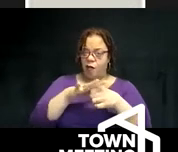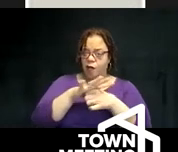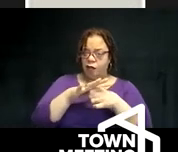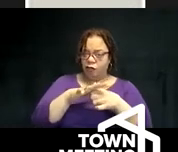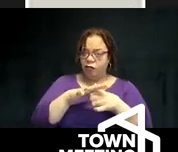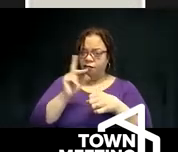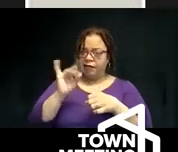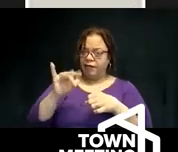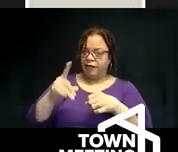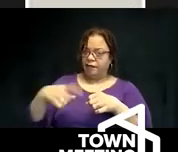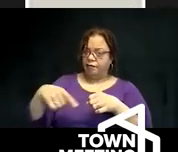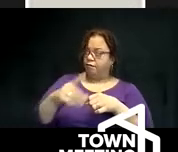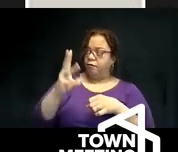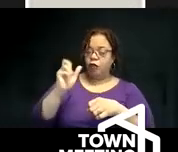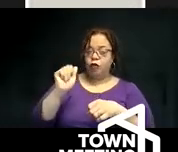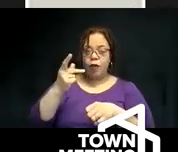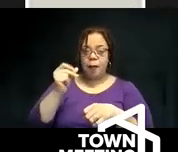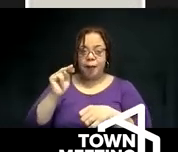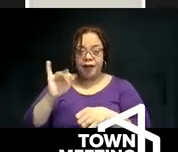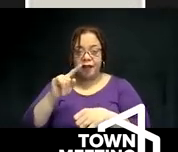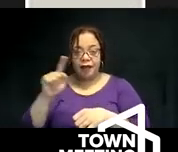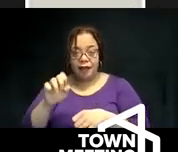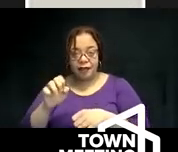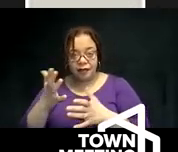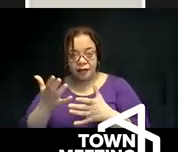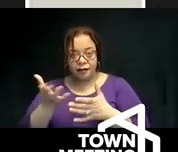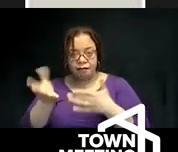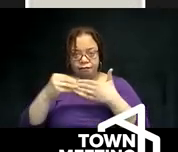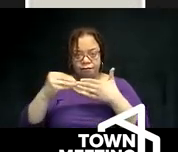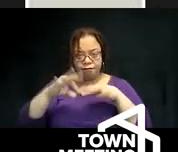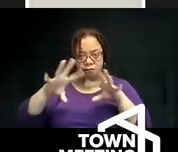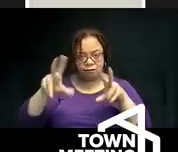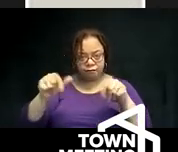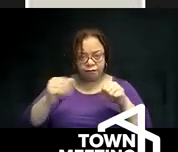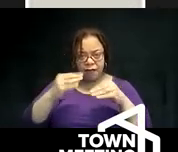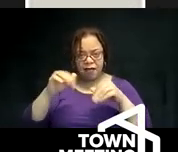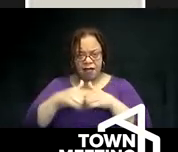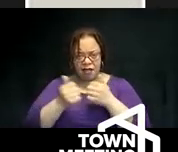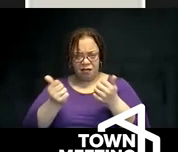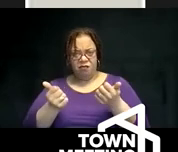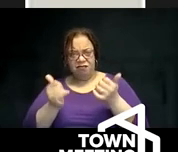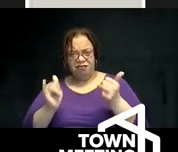de ubicación, o cómo se puede usar